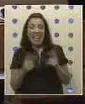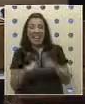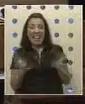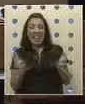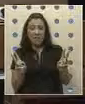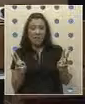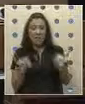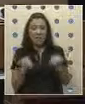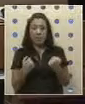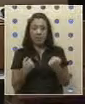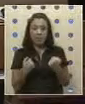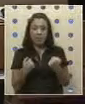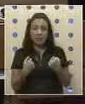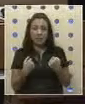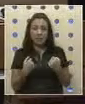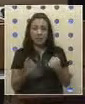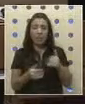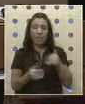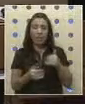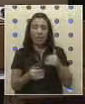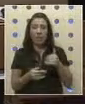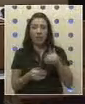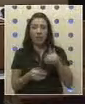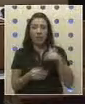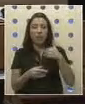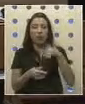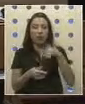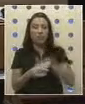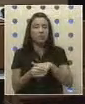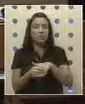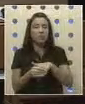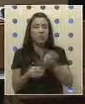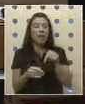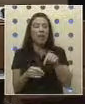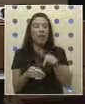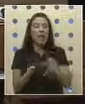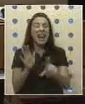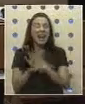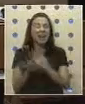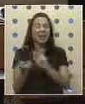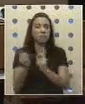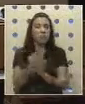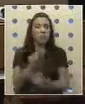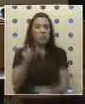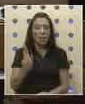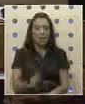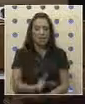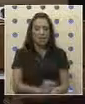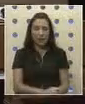la virtud y bondad que debo haberle visto en las primarias para que hoy día sea ley de la República.